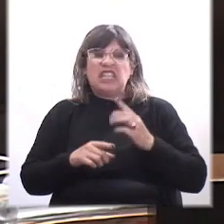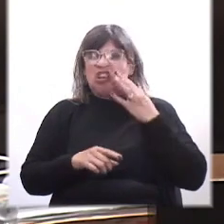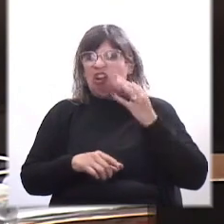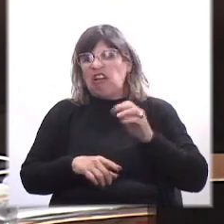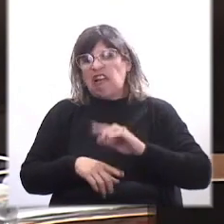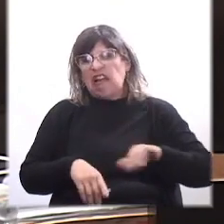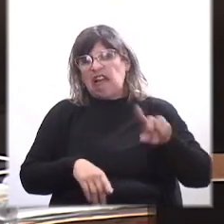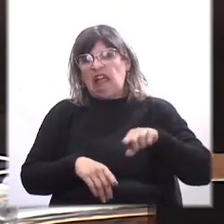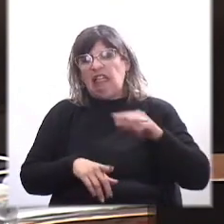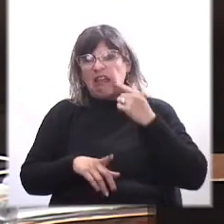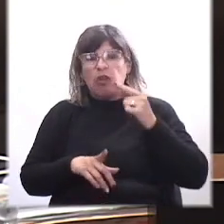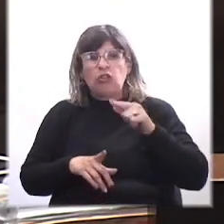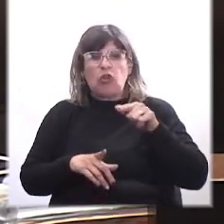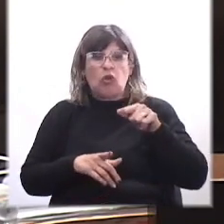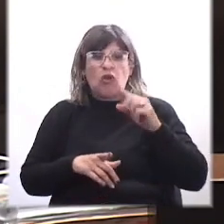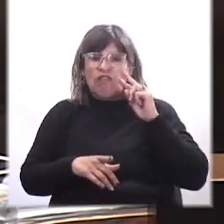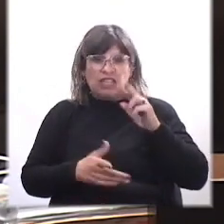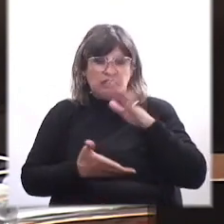estas cosas